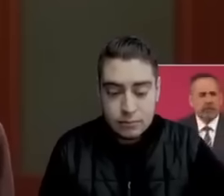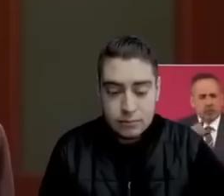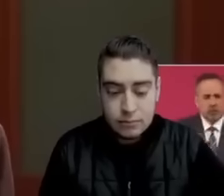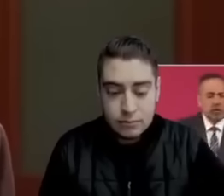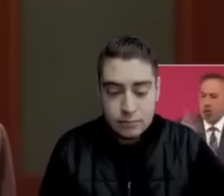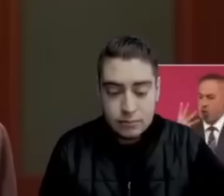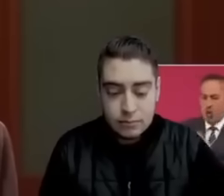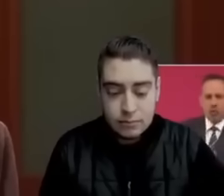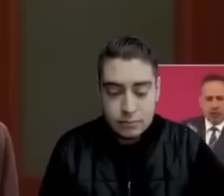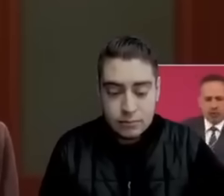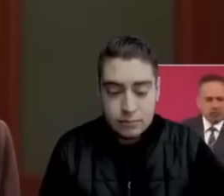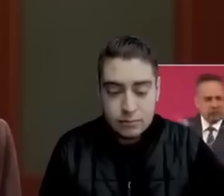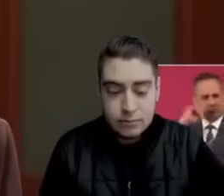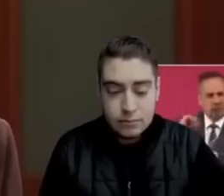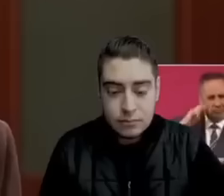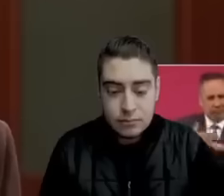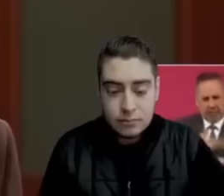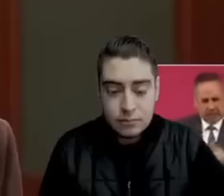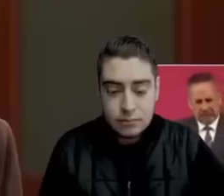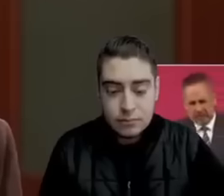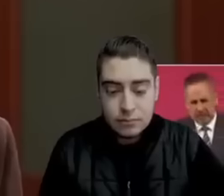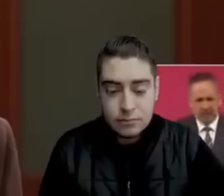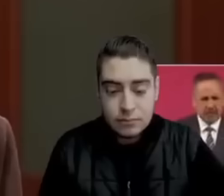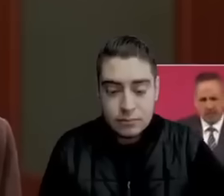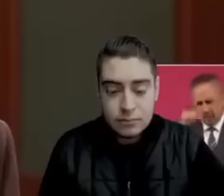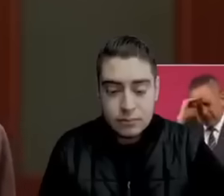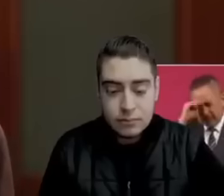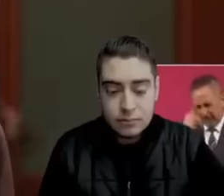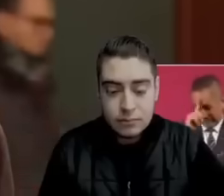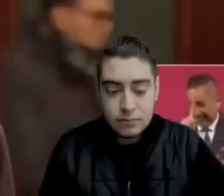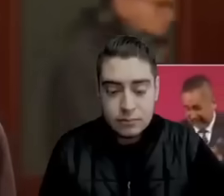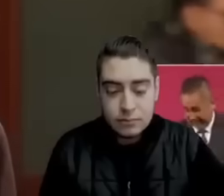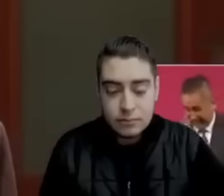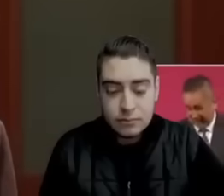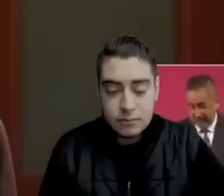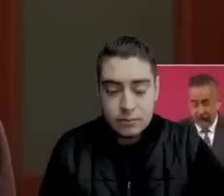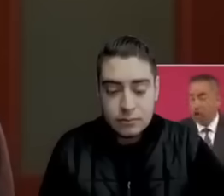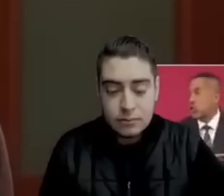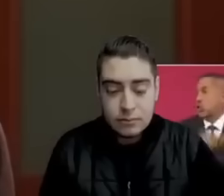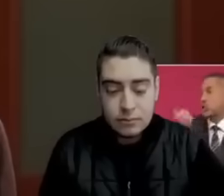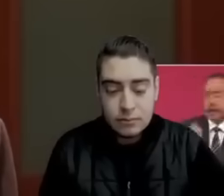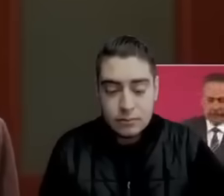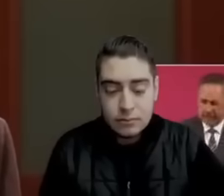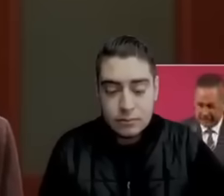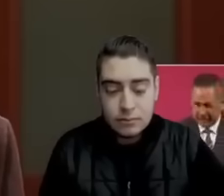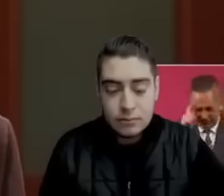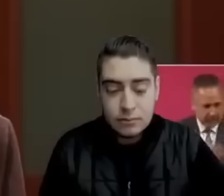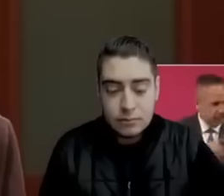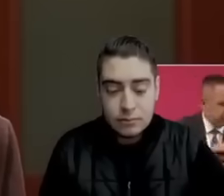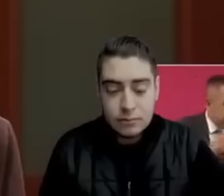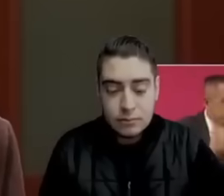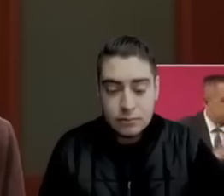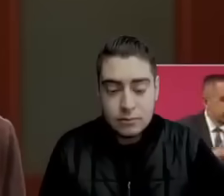ya 4 años como jefe del Ejecutivo. Preguntarle, ¿considera creíble que estos dos presidentes no